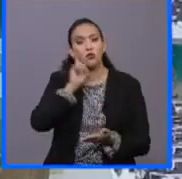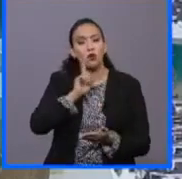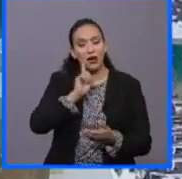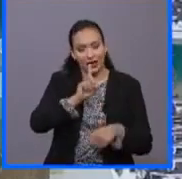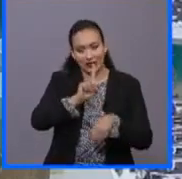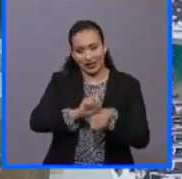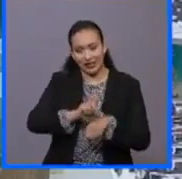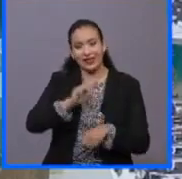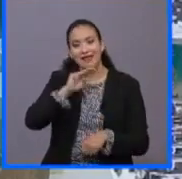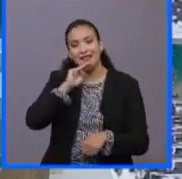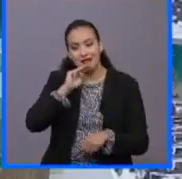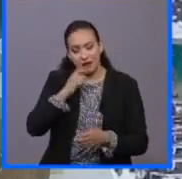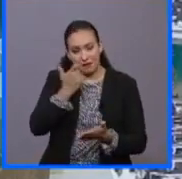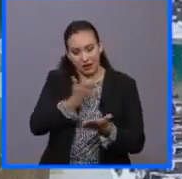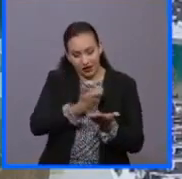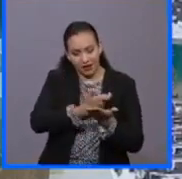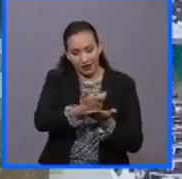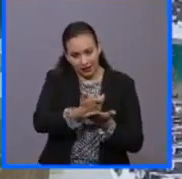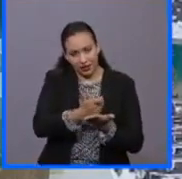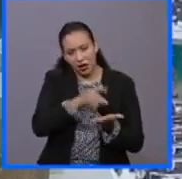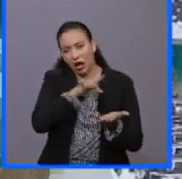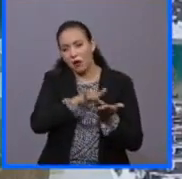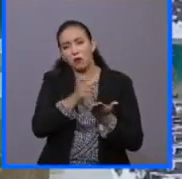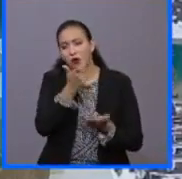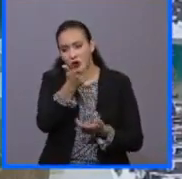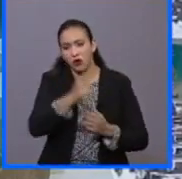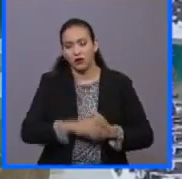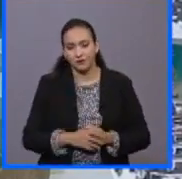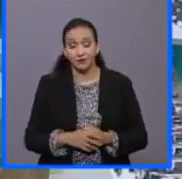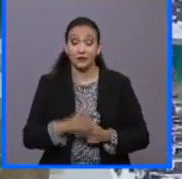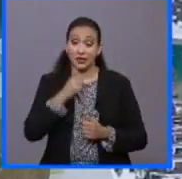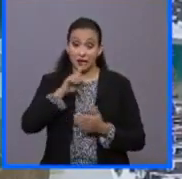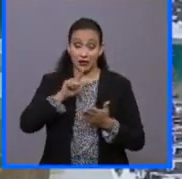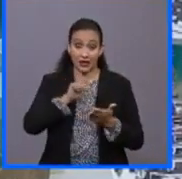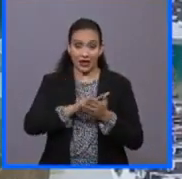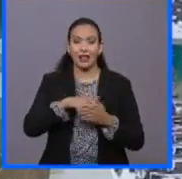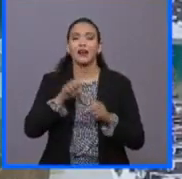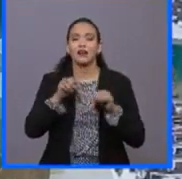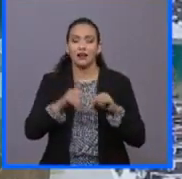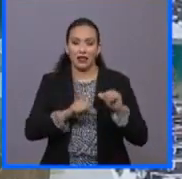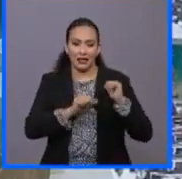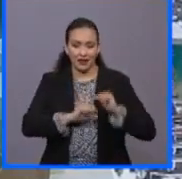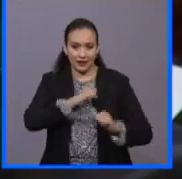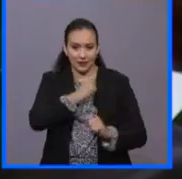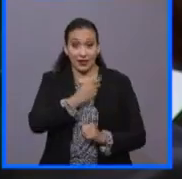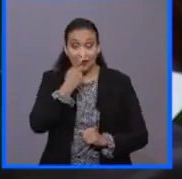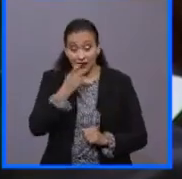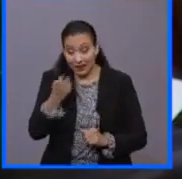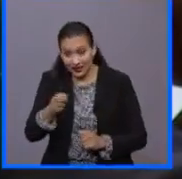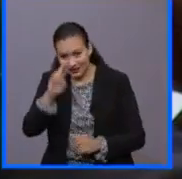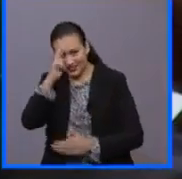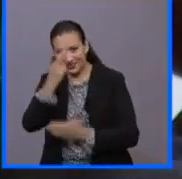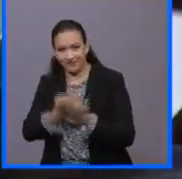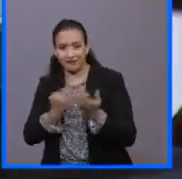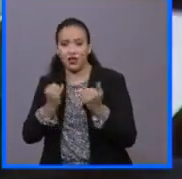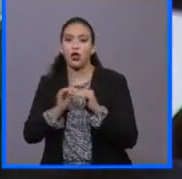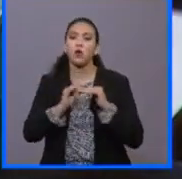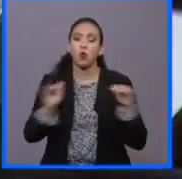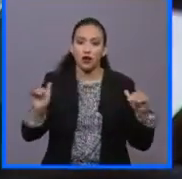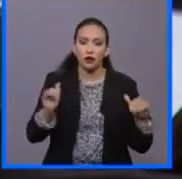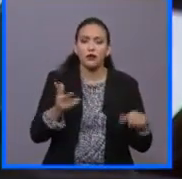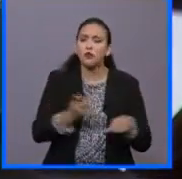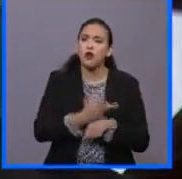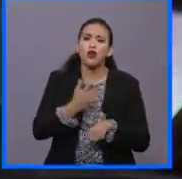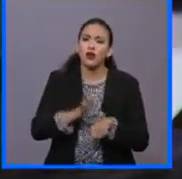en el artículo 222 de las Condiciones Generales de Trabajo de la Secretaría de Salud, viola el derecho a la igualdad entre